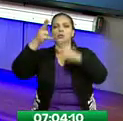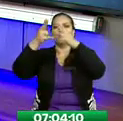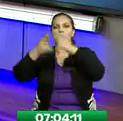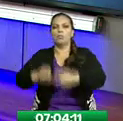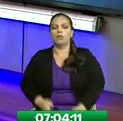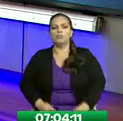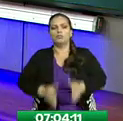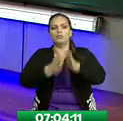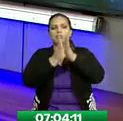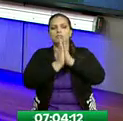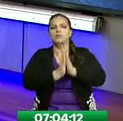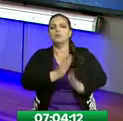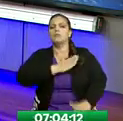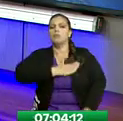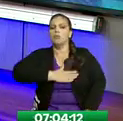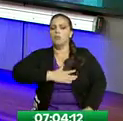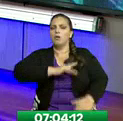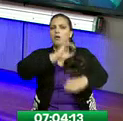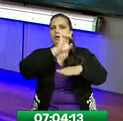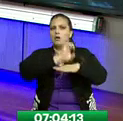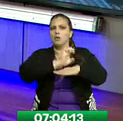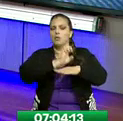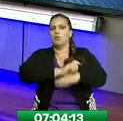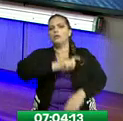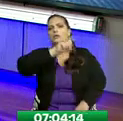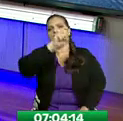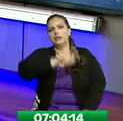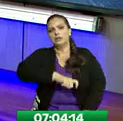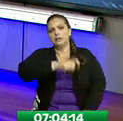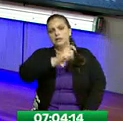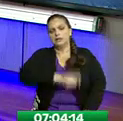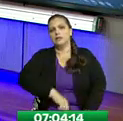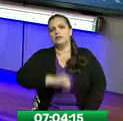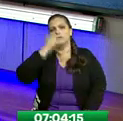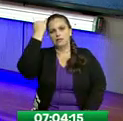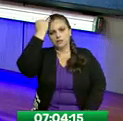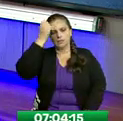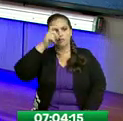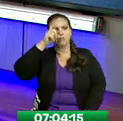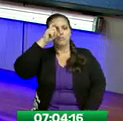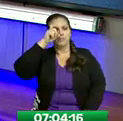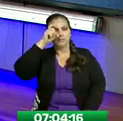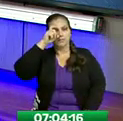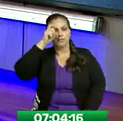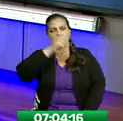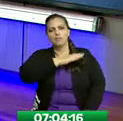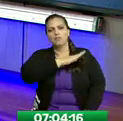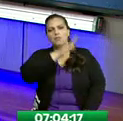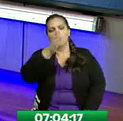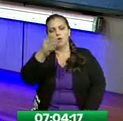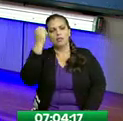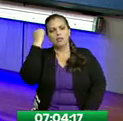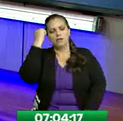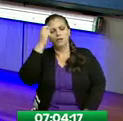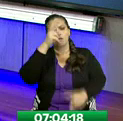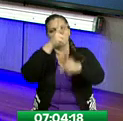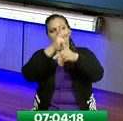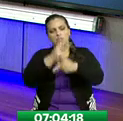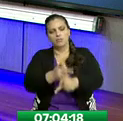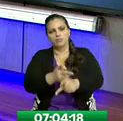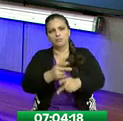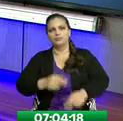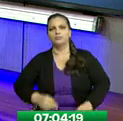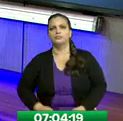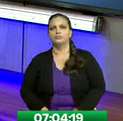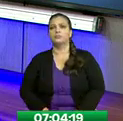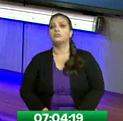que acoja medidas cautelares a favor del ex vicepresidente Jorge Glass para proteger sus derechos. El ex funcionario